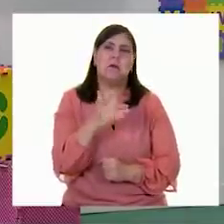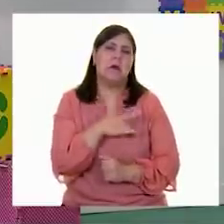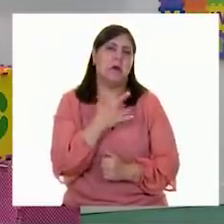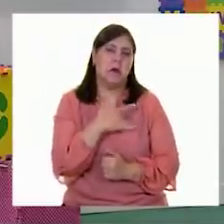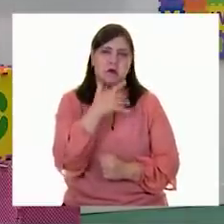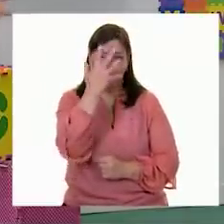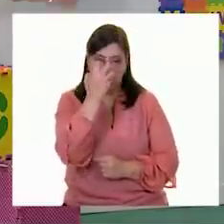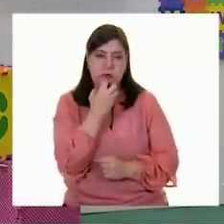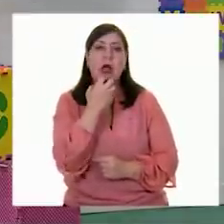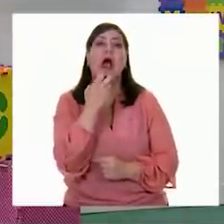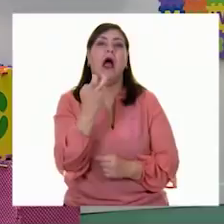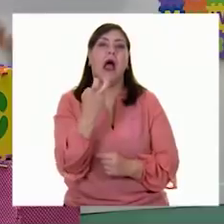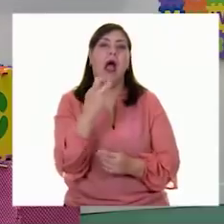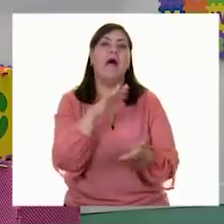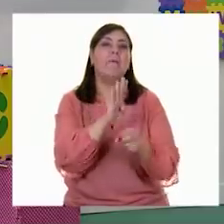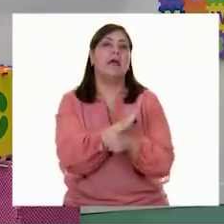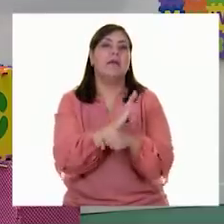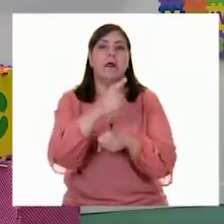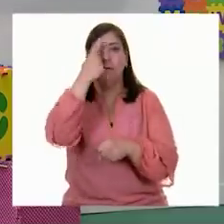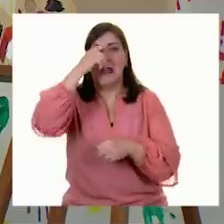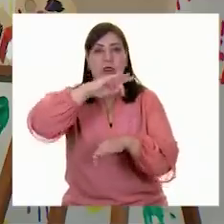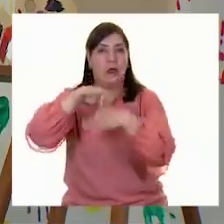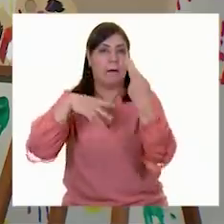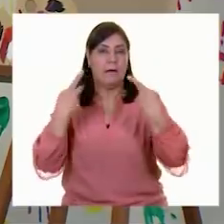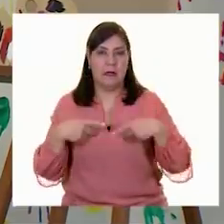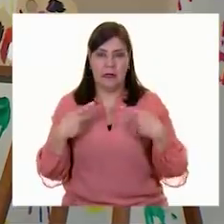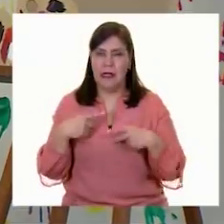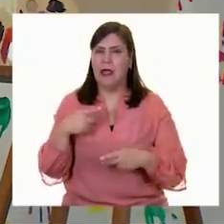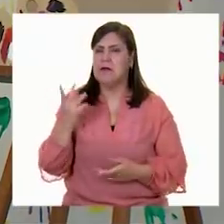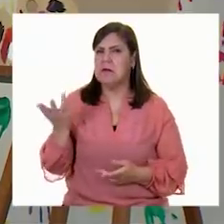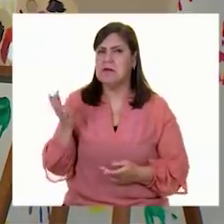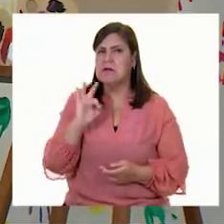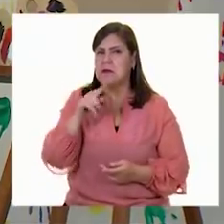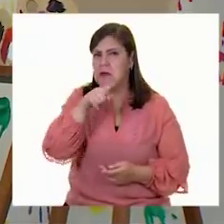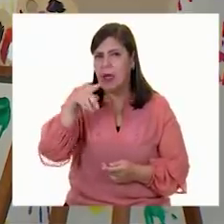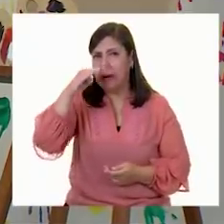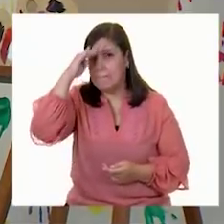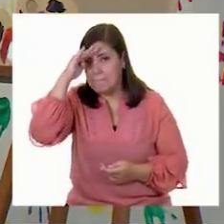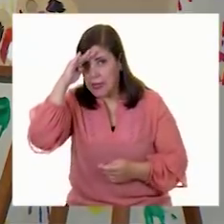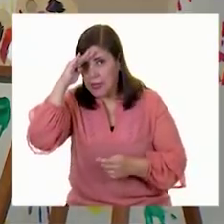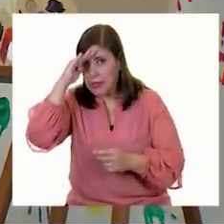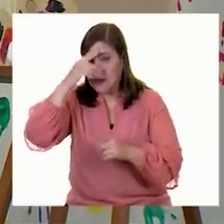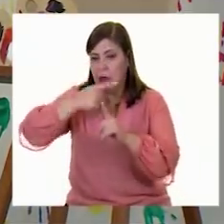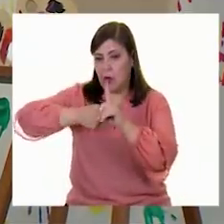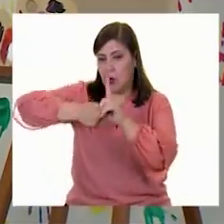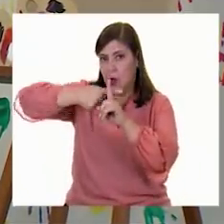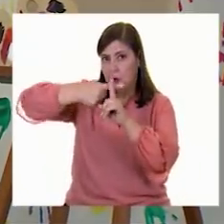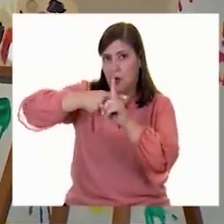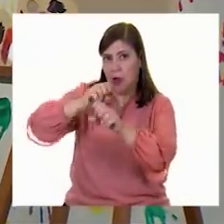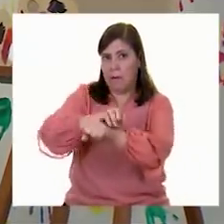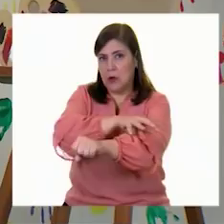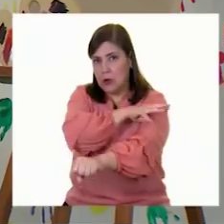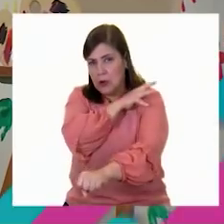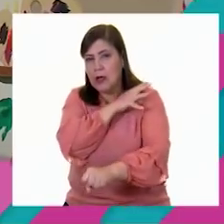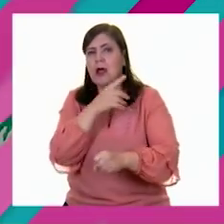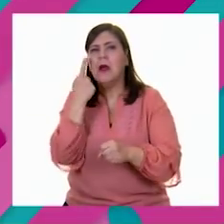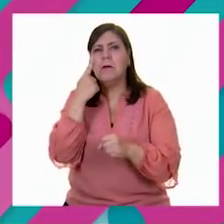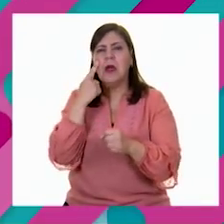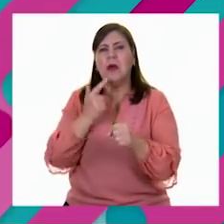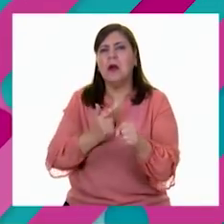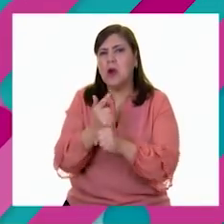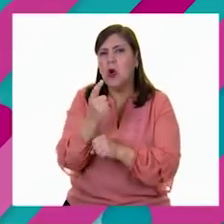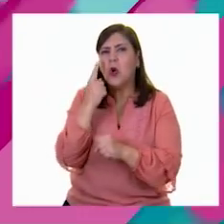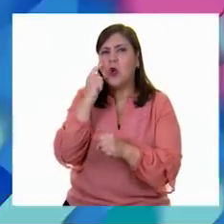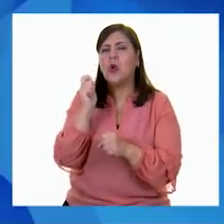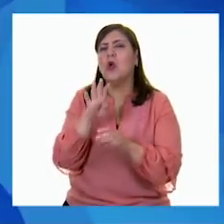han beneficiado a todos. ¿Qué les parece si observamos en el emocionómetro cómo aparece la tristeza?